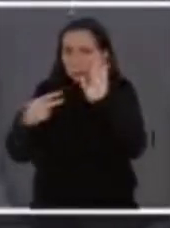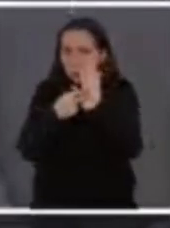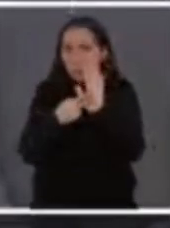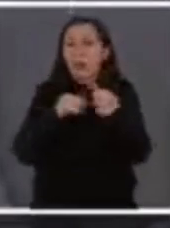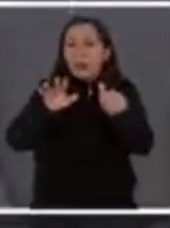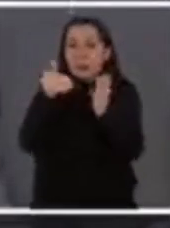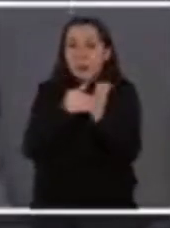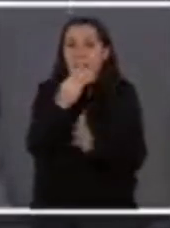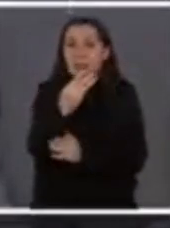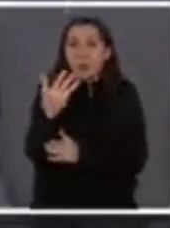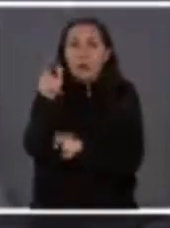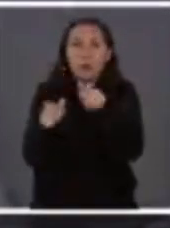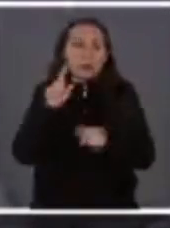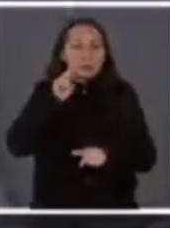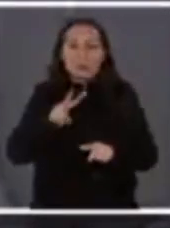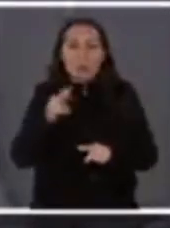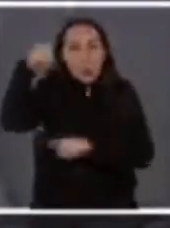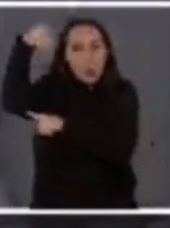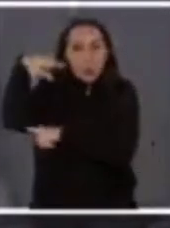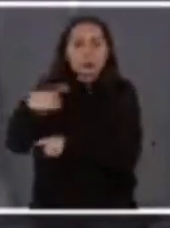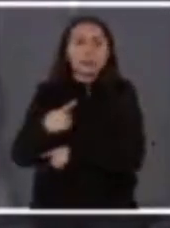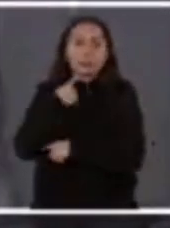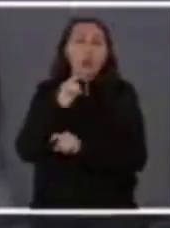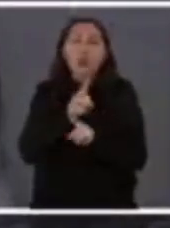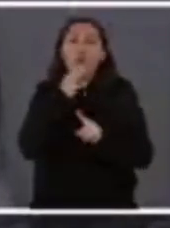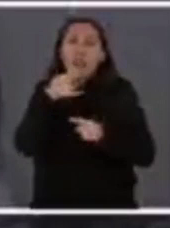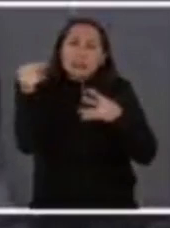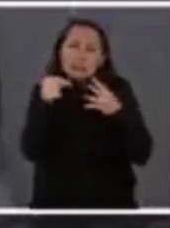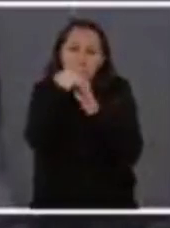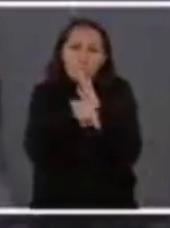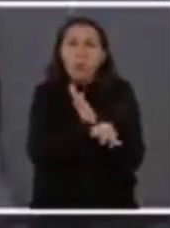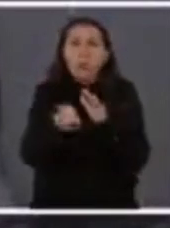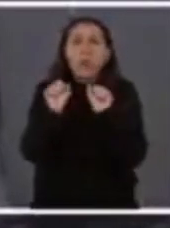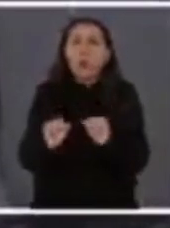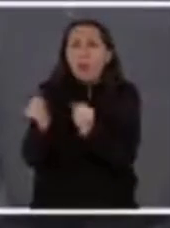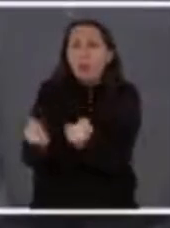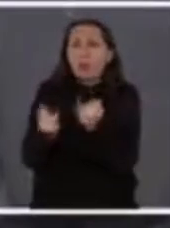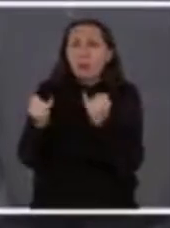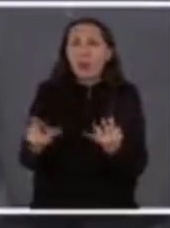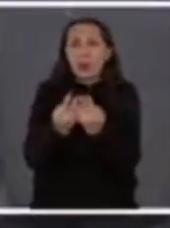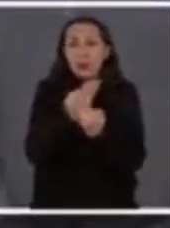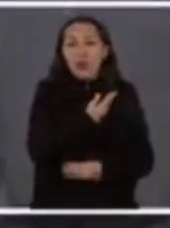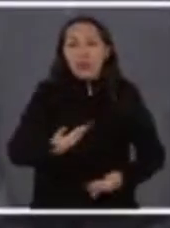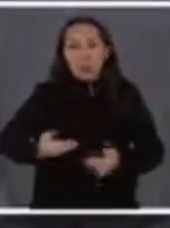momento 16.039 clientes sin servicios en la zona afectada. No voy a dar el detalle, eso lo pueden ver después en las redes de